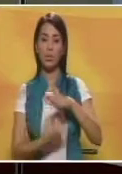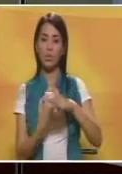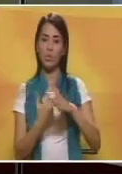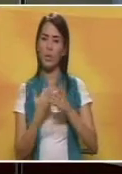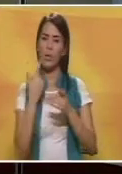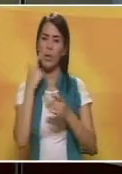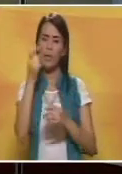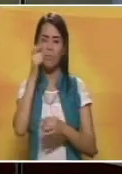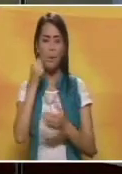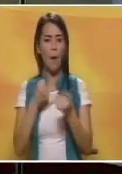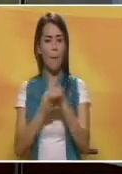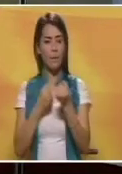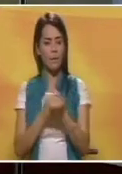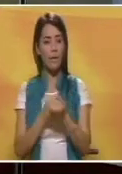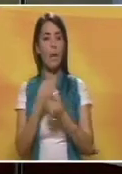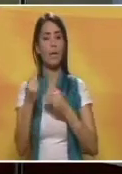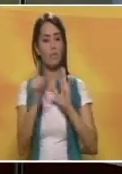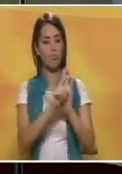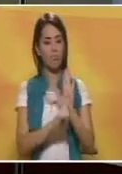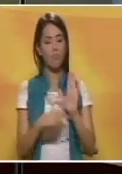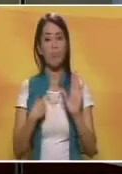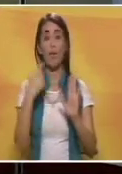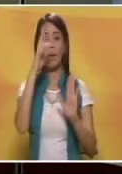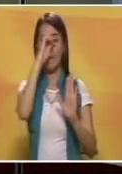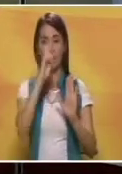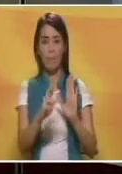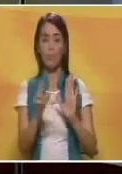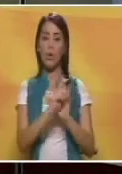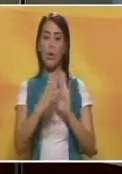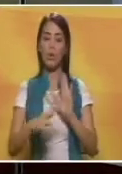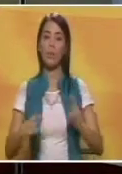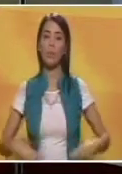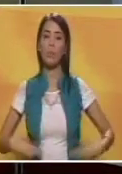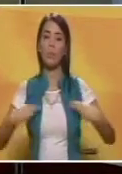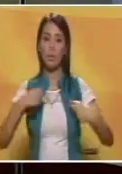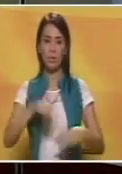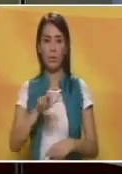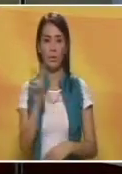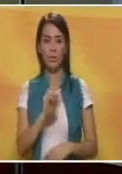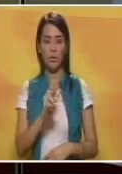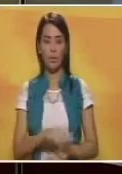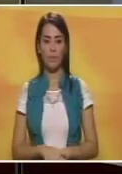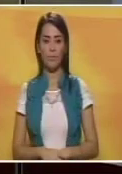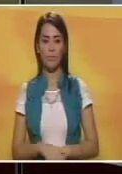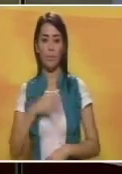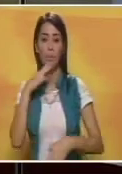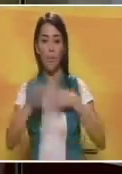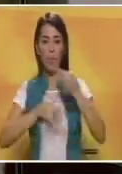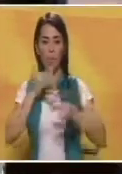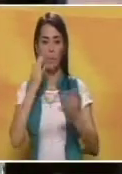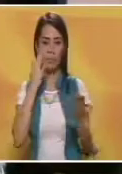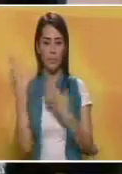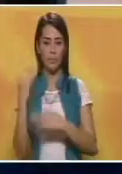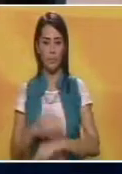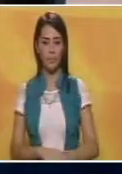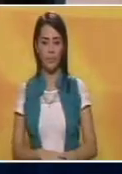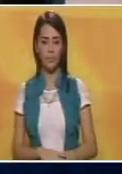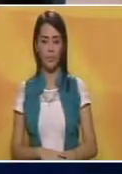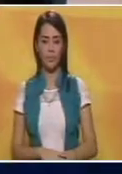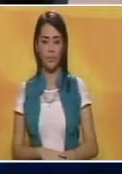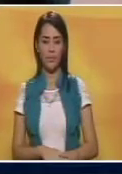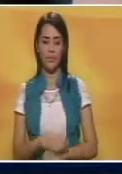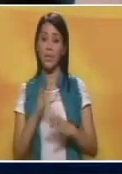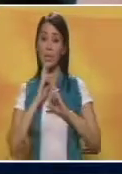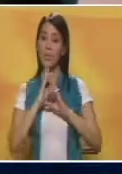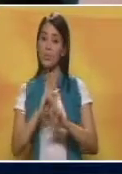por el cumplimiento del respeto a los derechos humanos en venezuela a continuación palabras del parlamentario el resultado